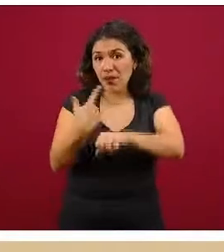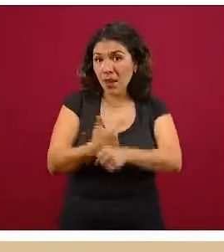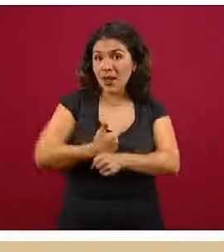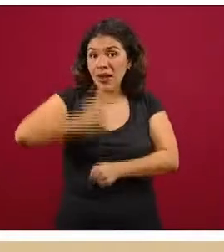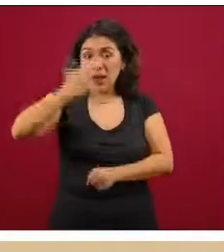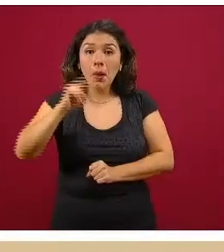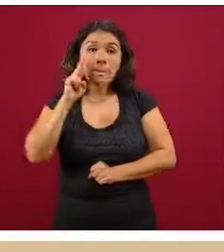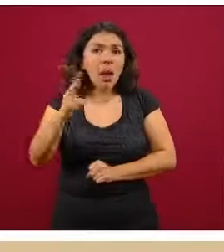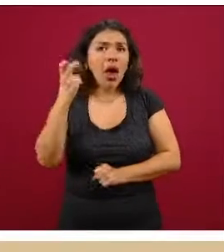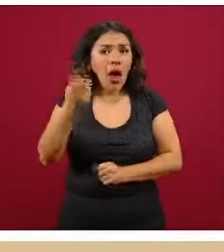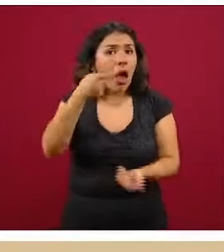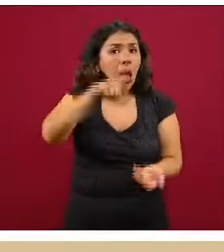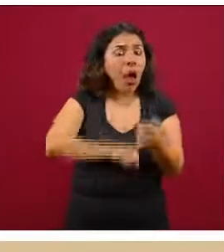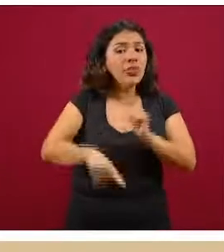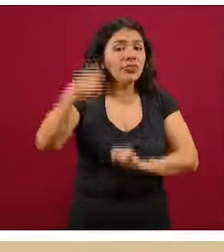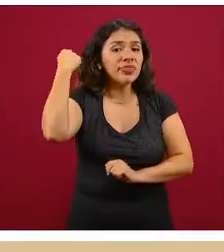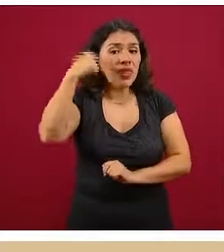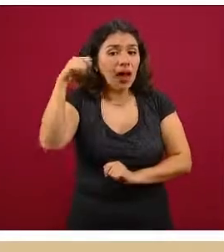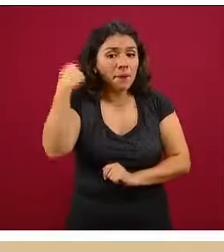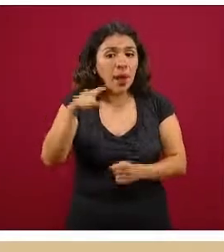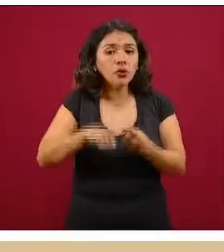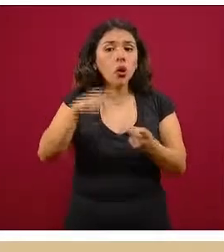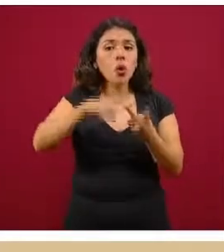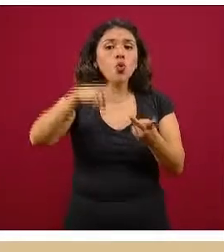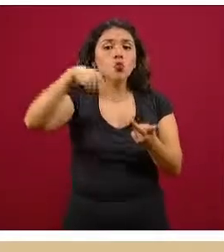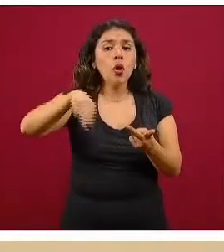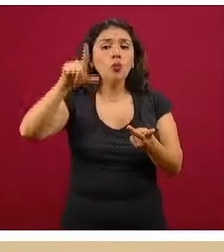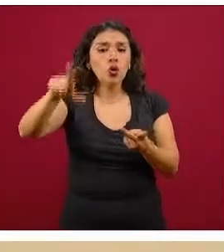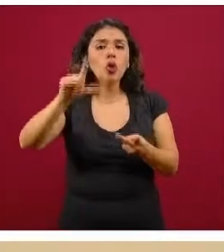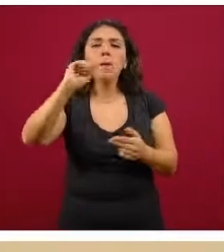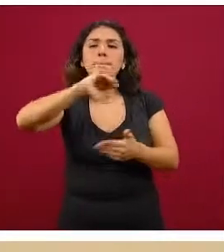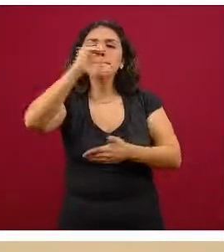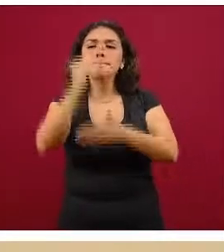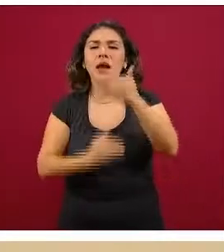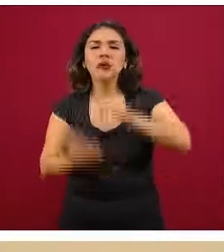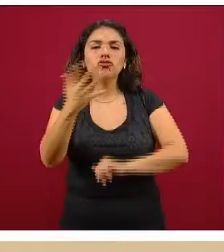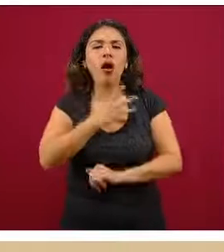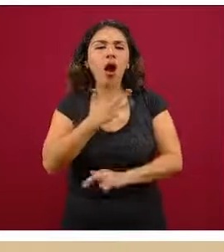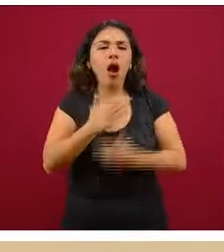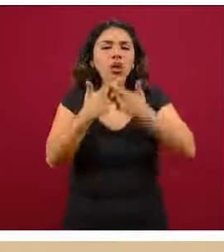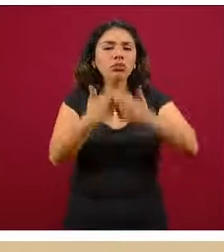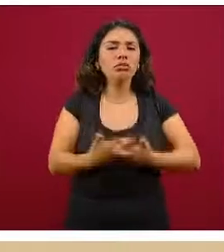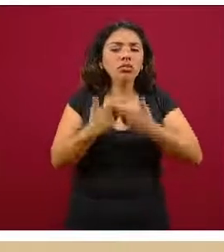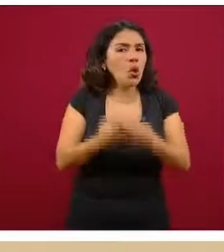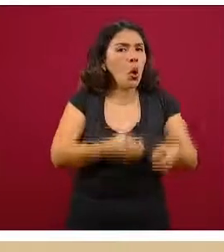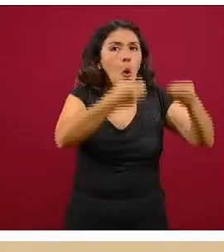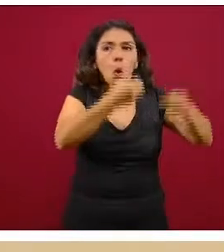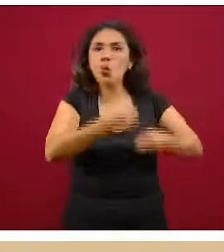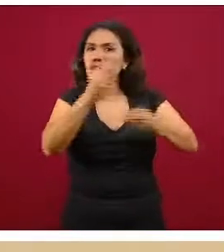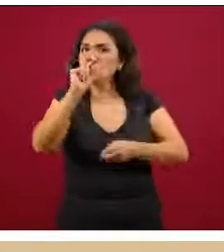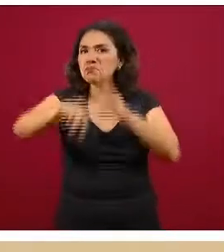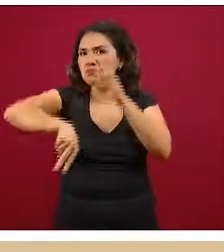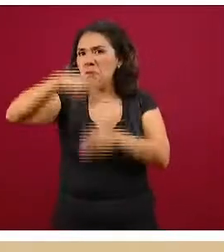ocupación, incluida la de Tabasco y de Nuevo León, es menor, es decir, no hay tanta ocupación en